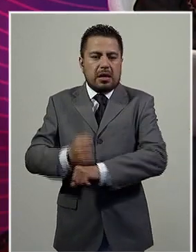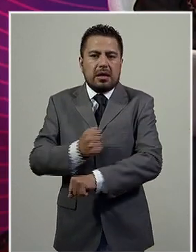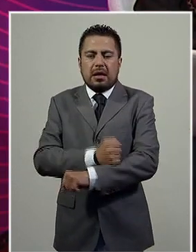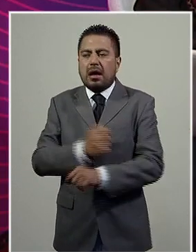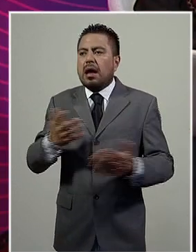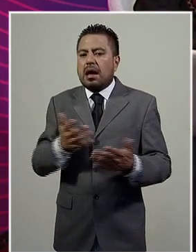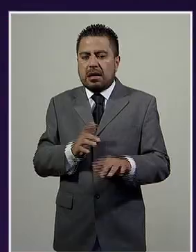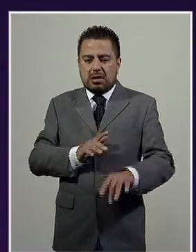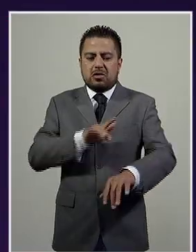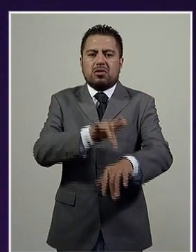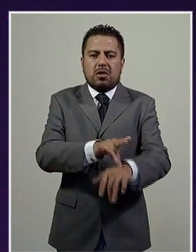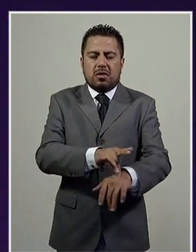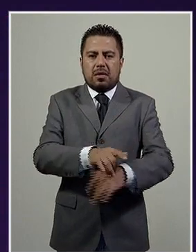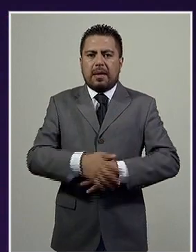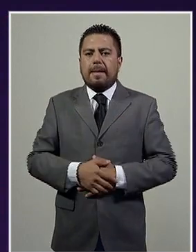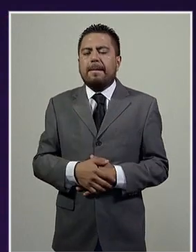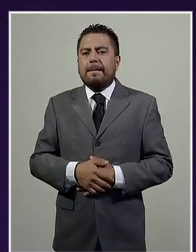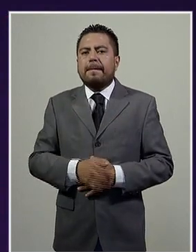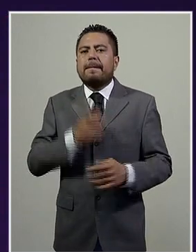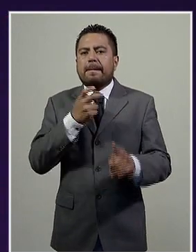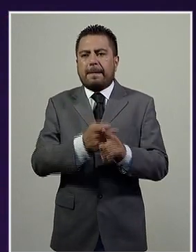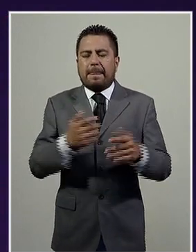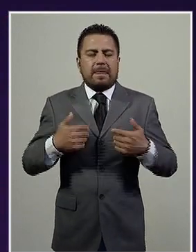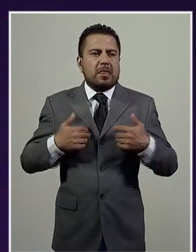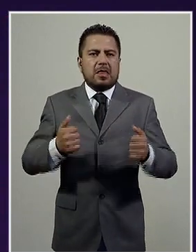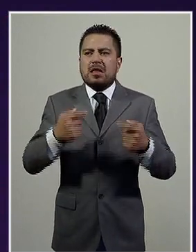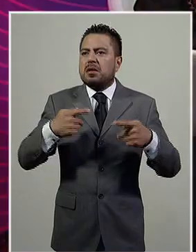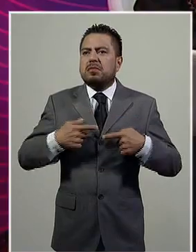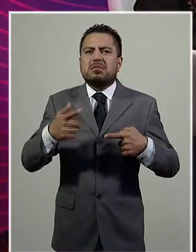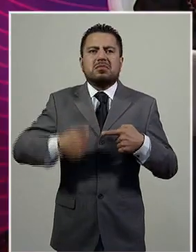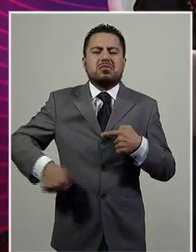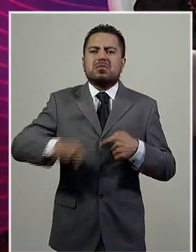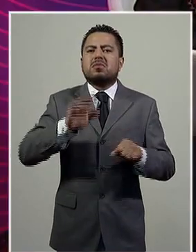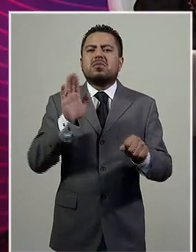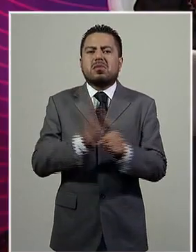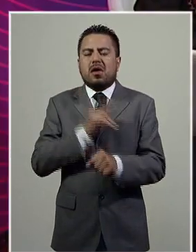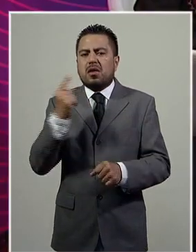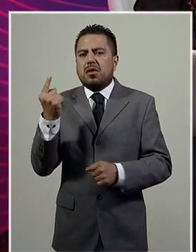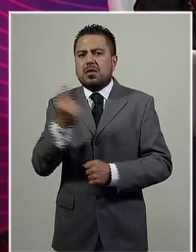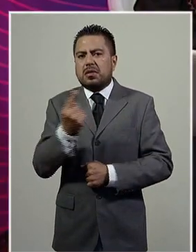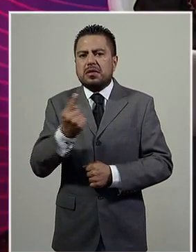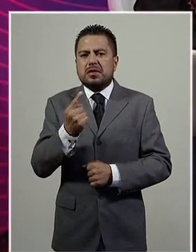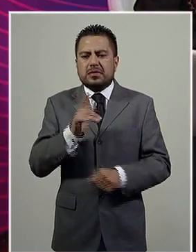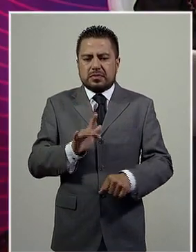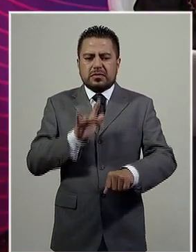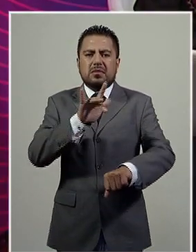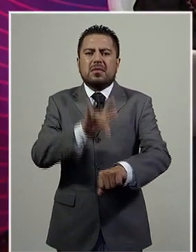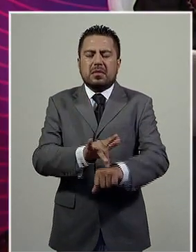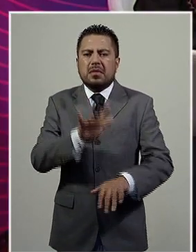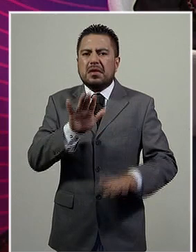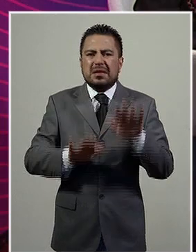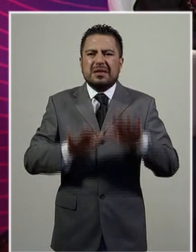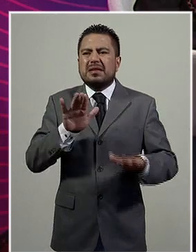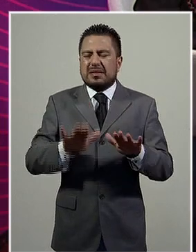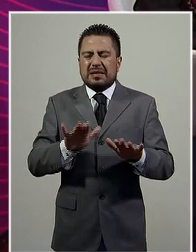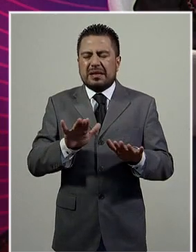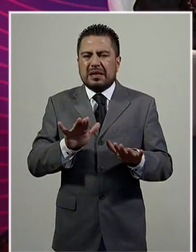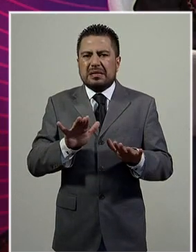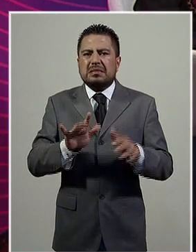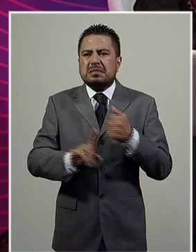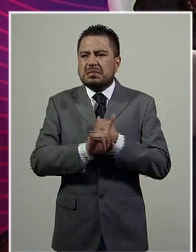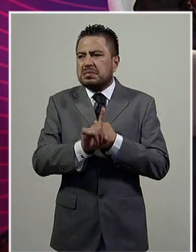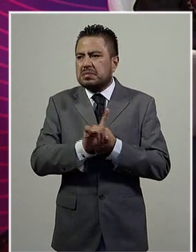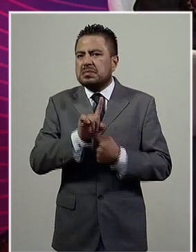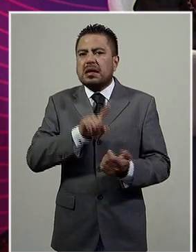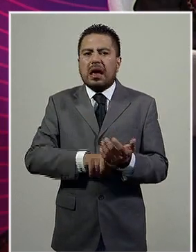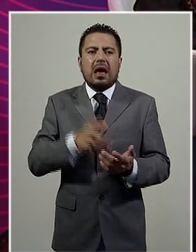a que lo toques, ¿no? Claro. Y esto no lo entiende la sociedad, porque tocamos por ahí casos que